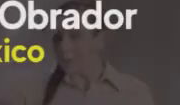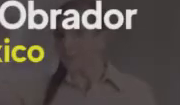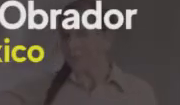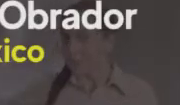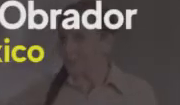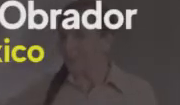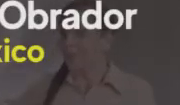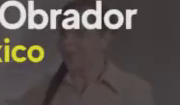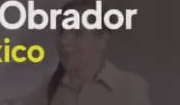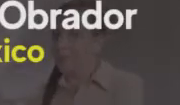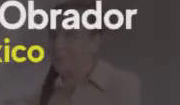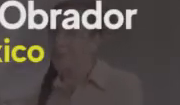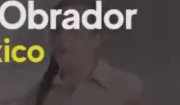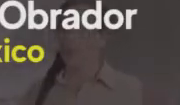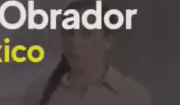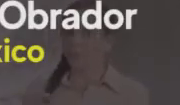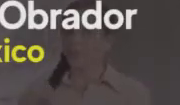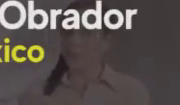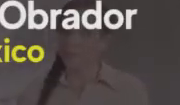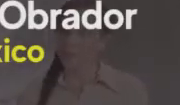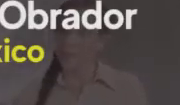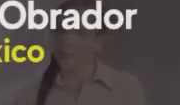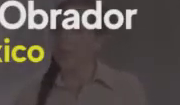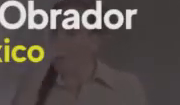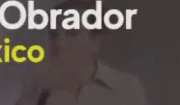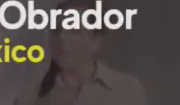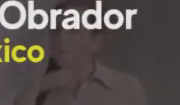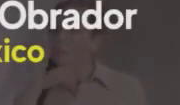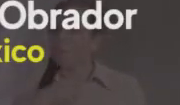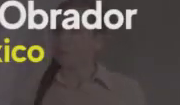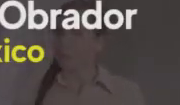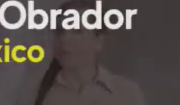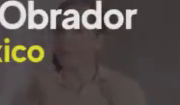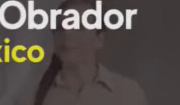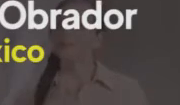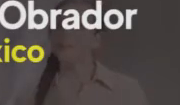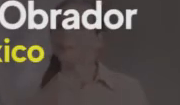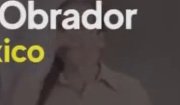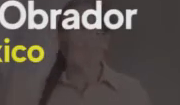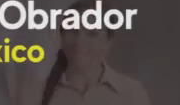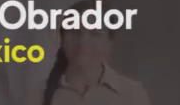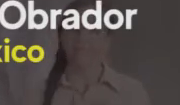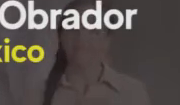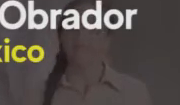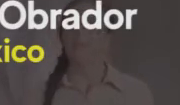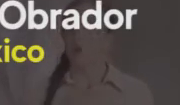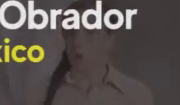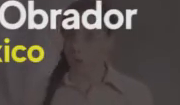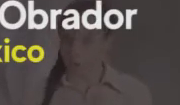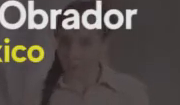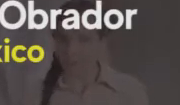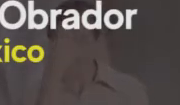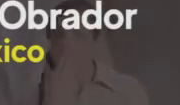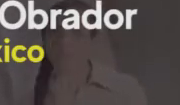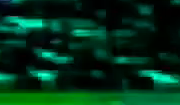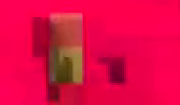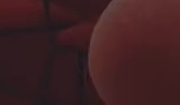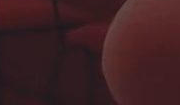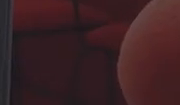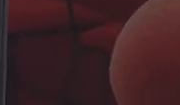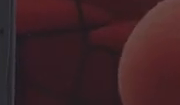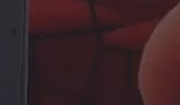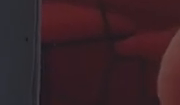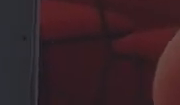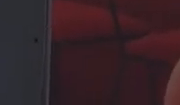Los resultados de los gobernantes morenistas son totalmente negativos. La confianza depositada por millones de personas